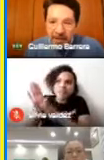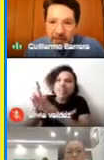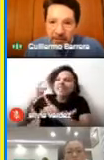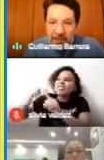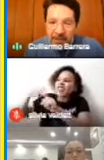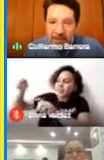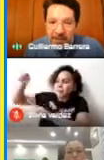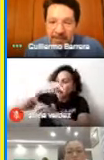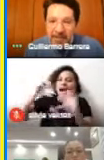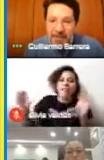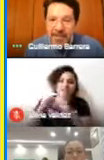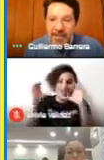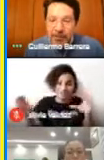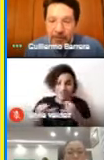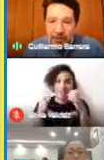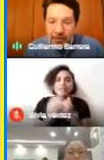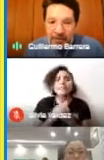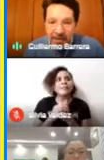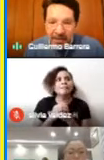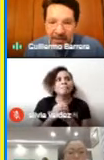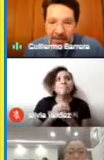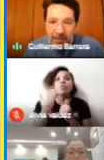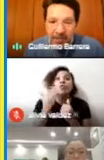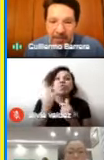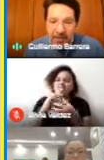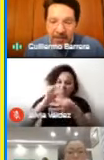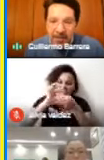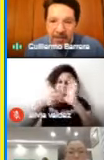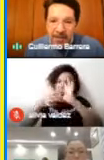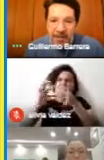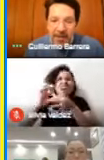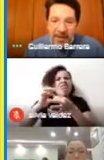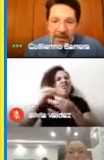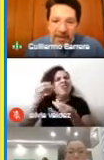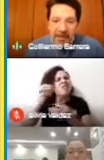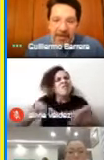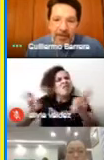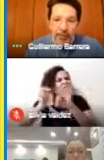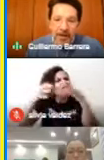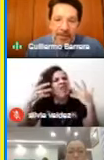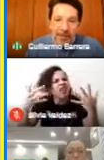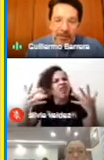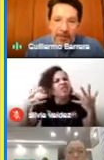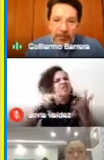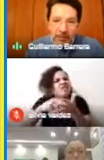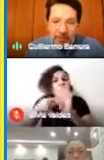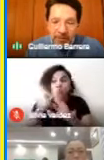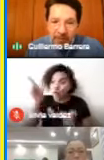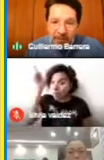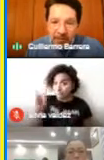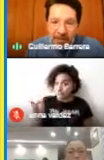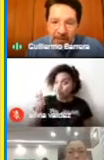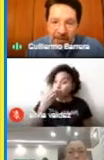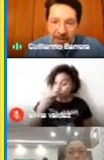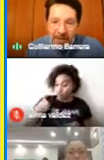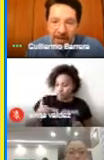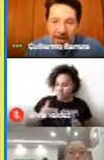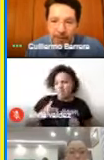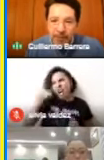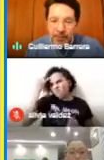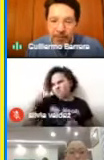diferentes actividades. Cuando hablo de cadena de valor, quiero decir que una persona que monta un